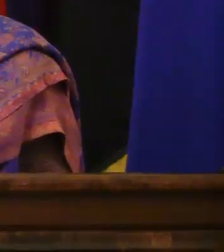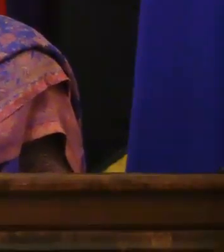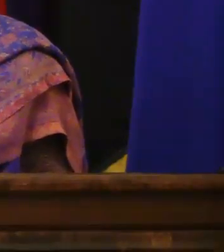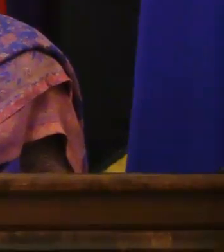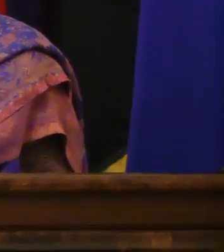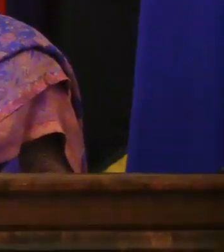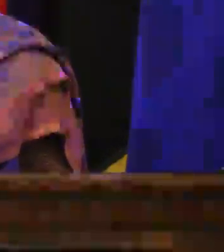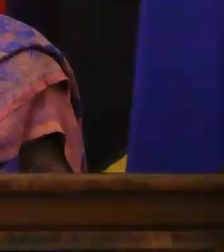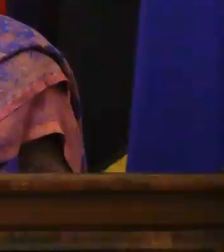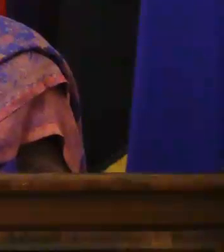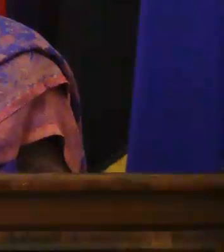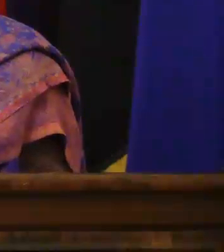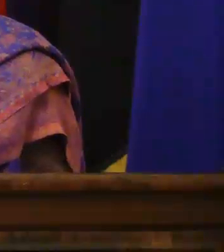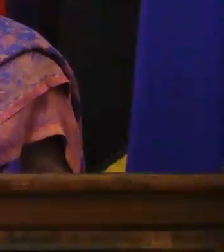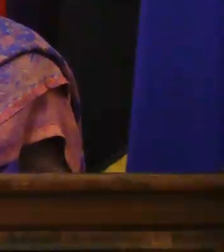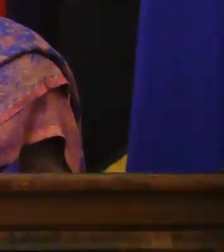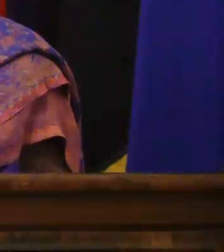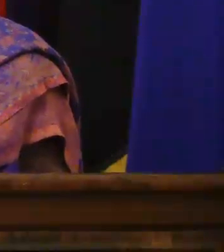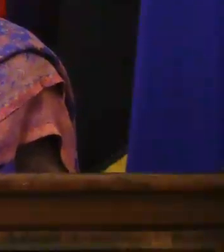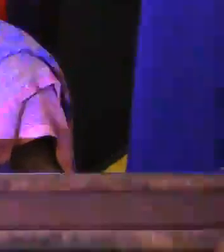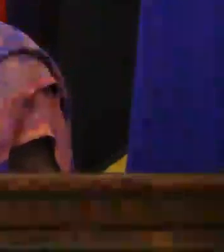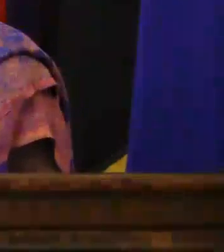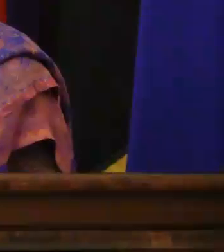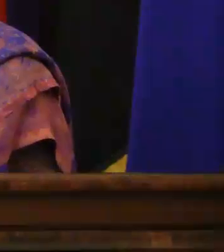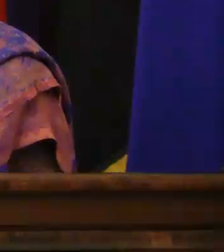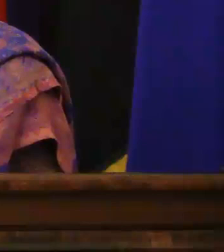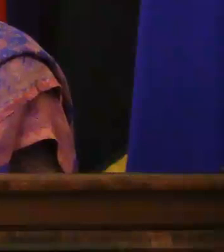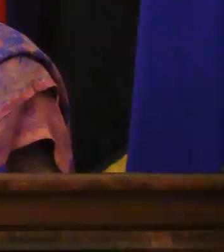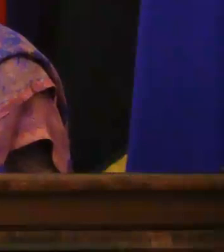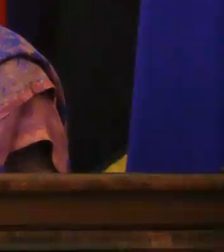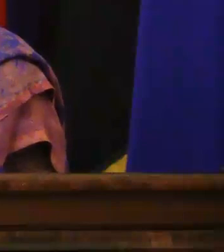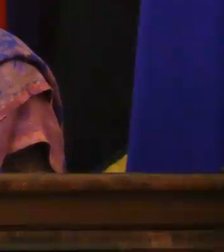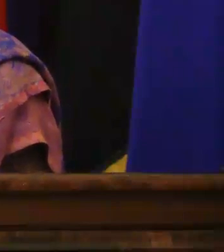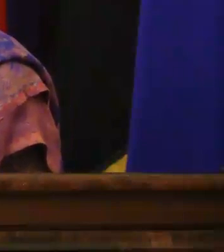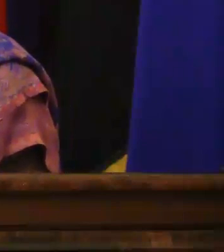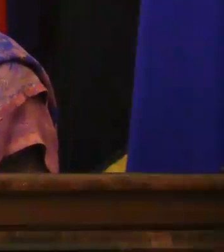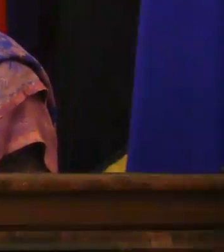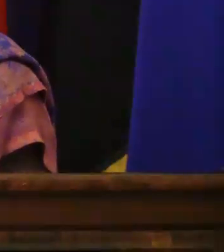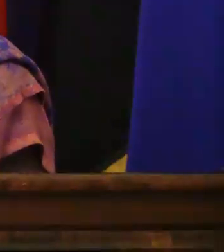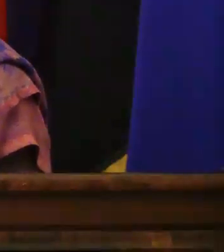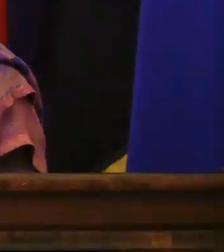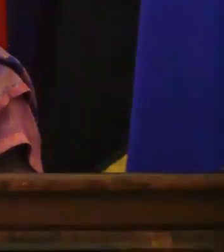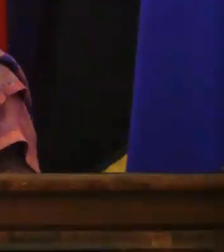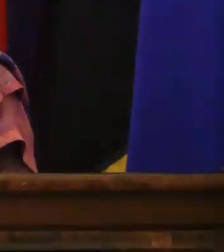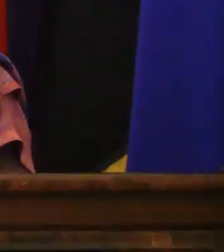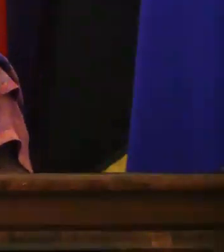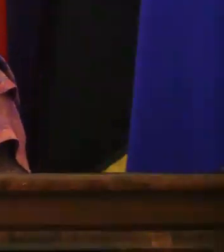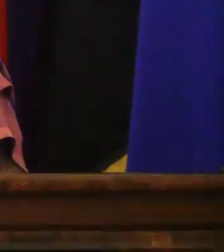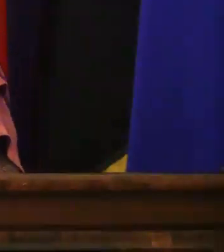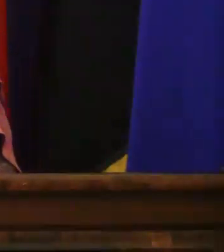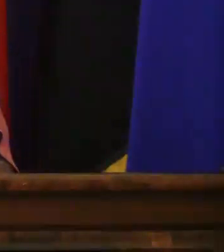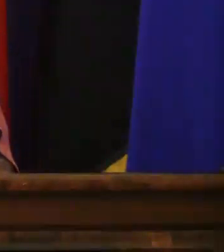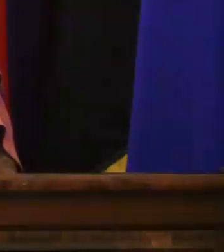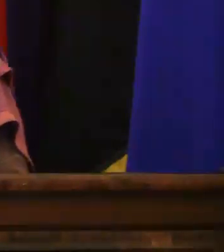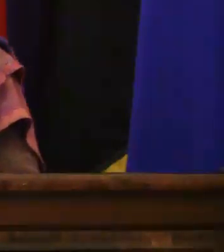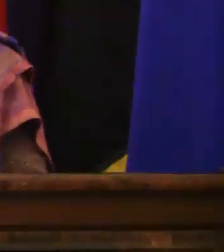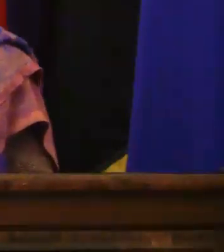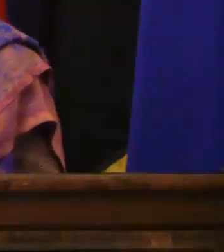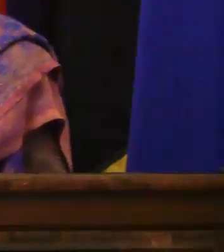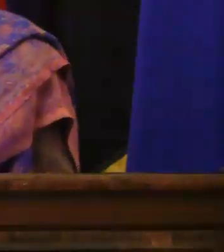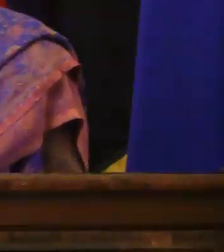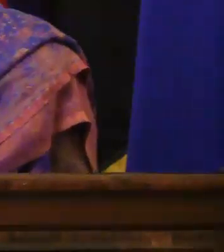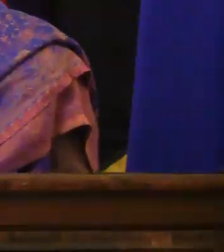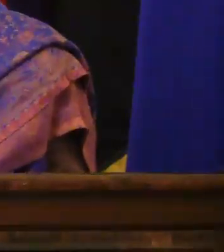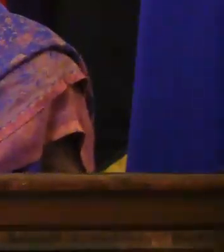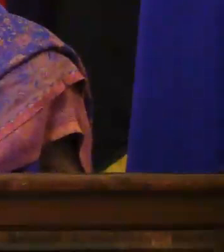Comisión Interamericana de Derechos Humanos como el MESECVI, como el GREVIO, como Dubravka y la